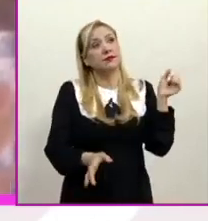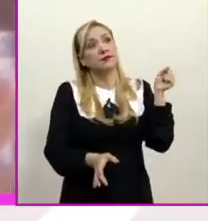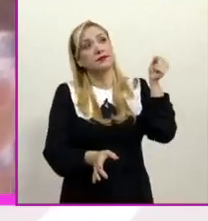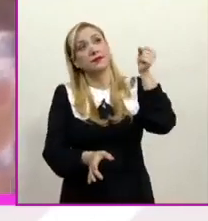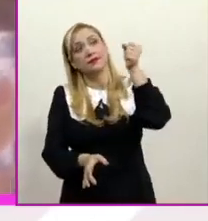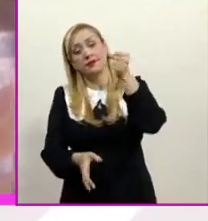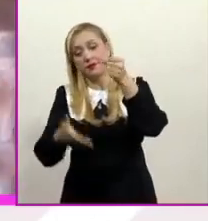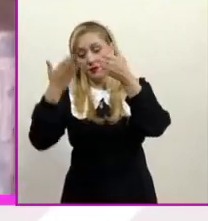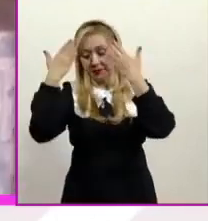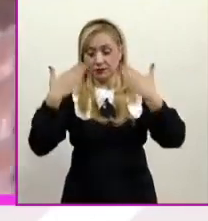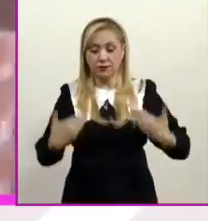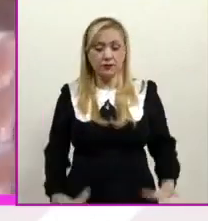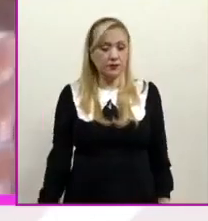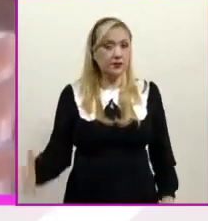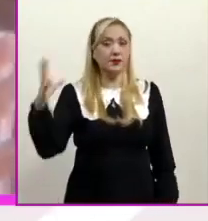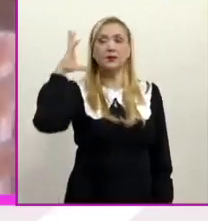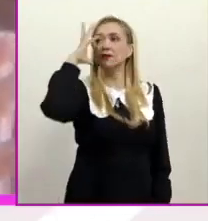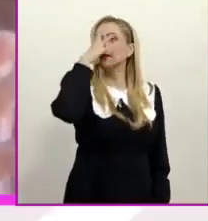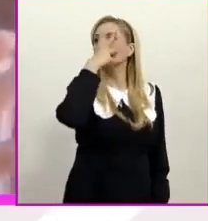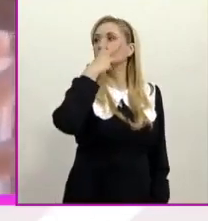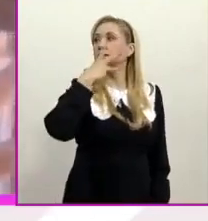poseer, su belleza.